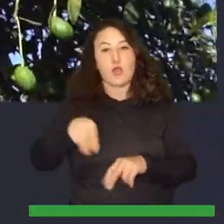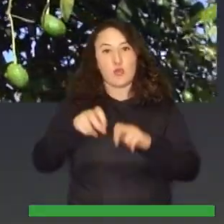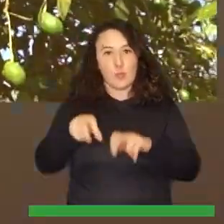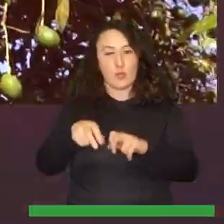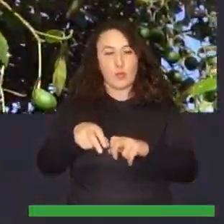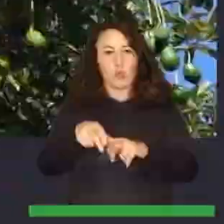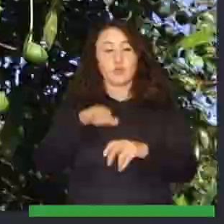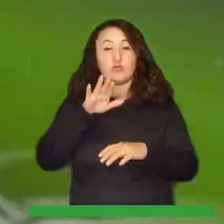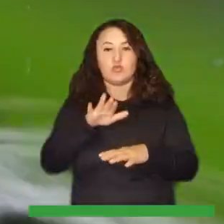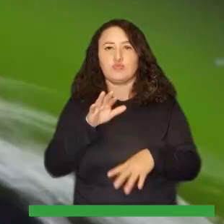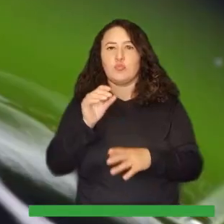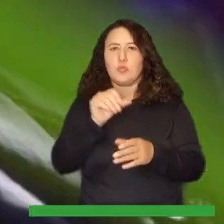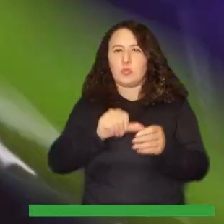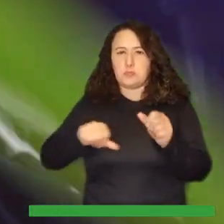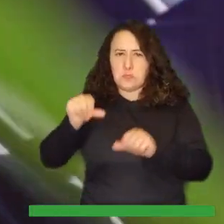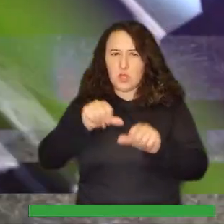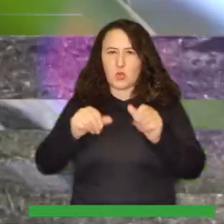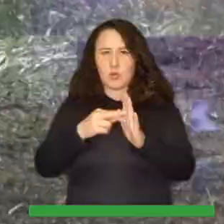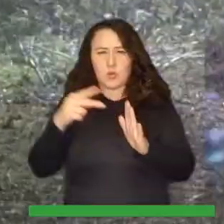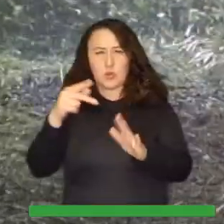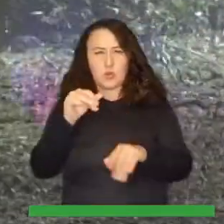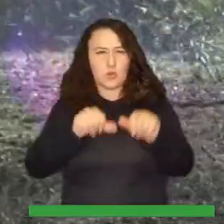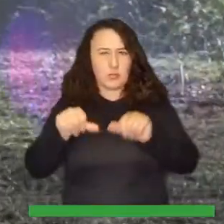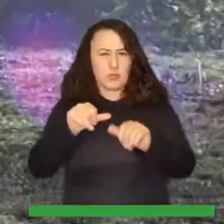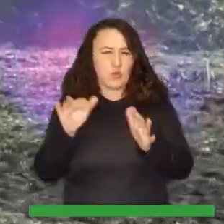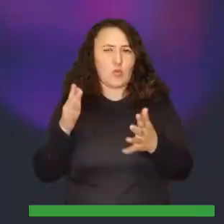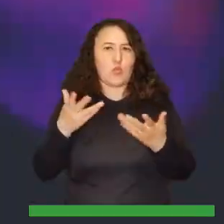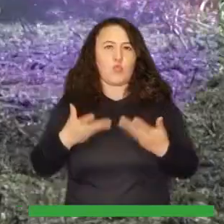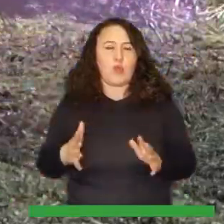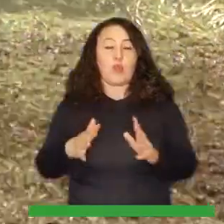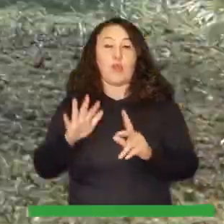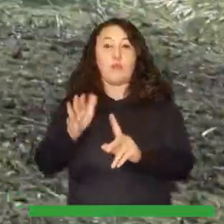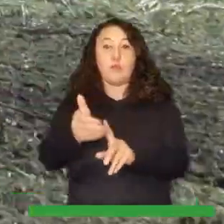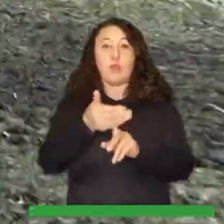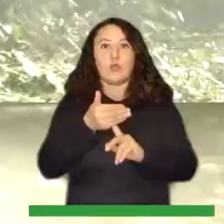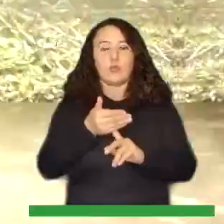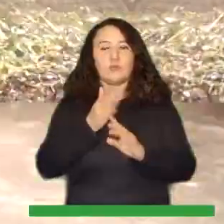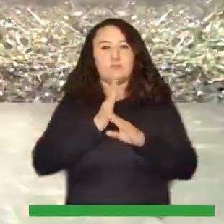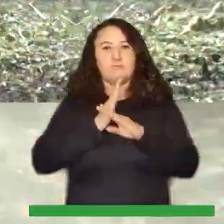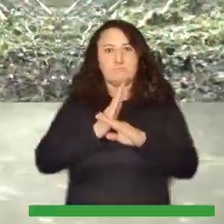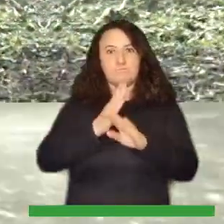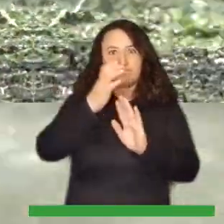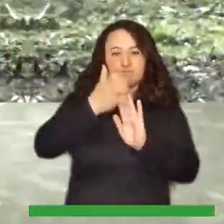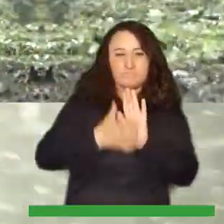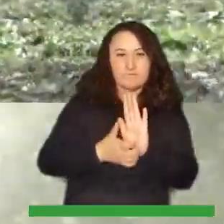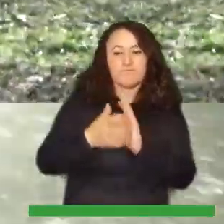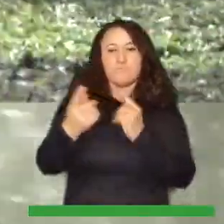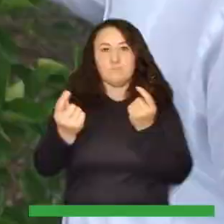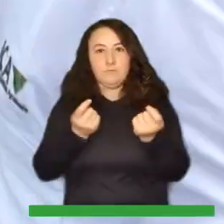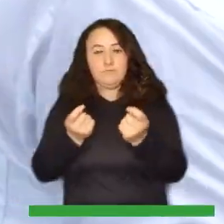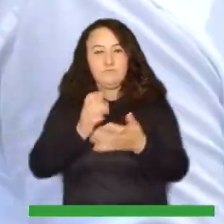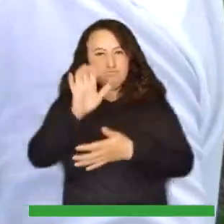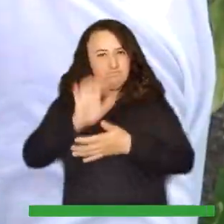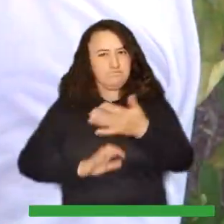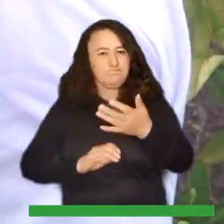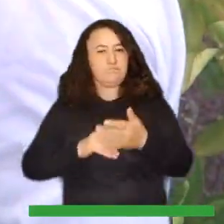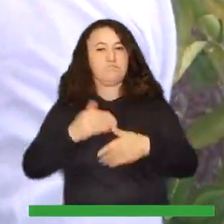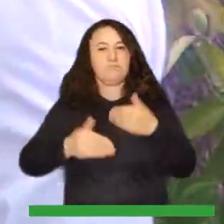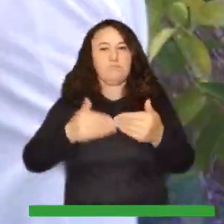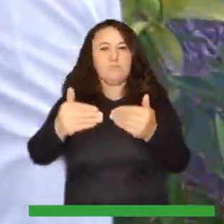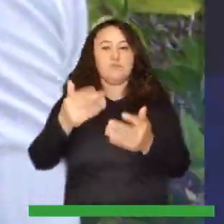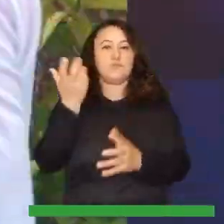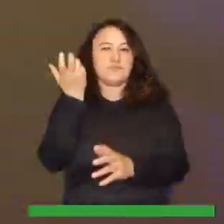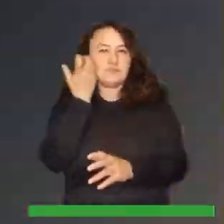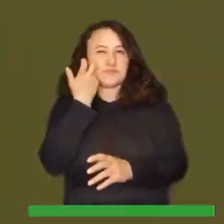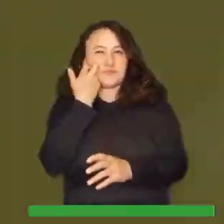químico utilizados para promover la producción agropecuaria y para el diagnóstico, prevención, control, erradicación y tratamiento